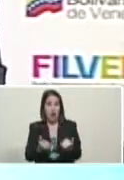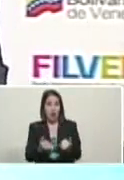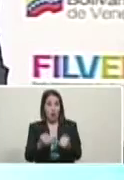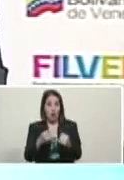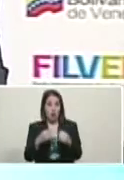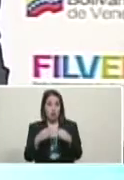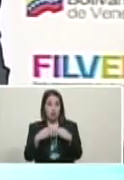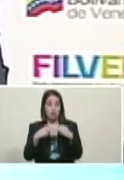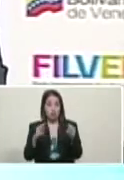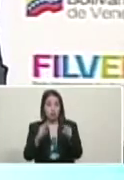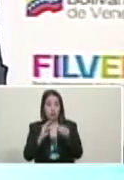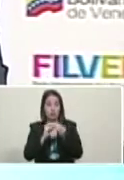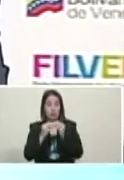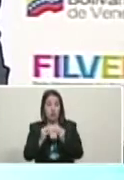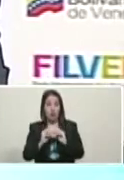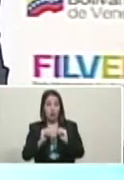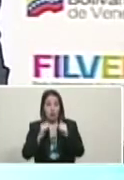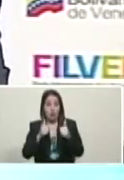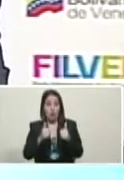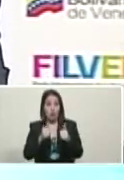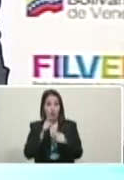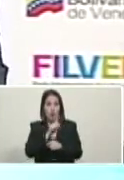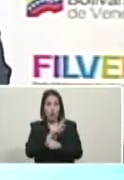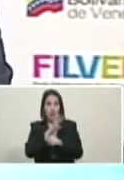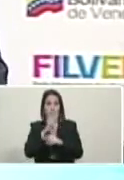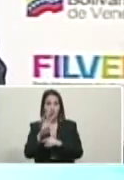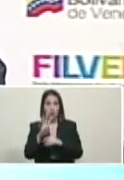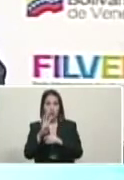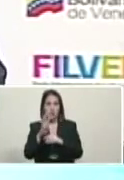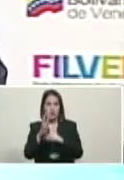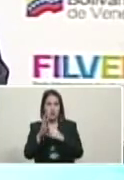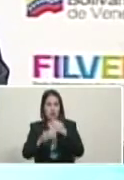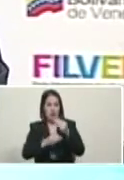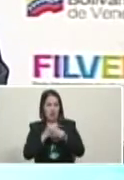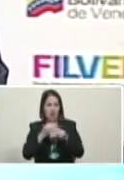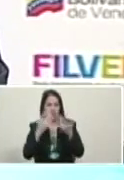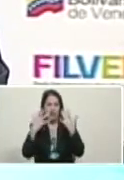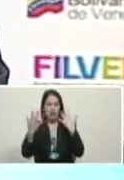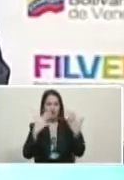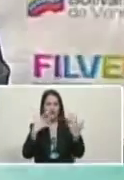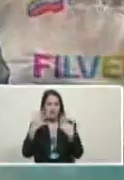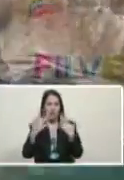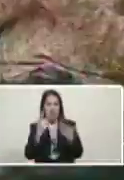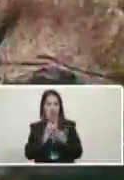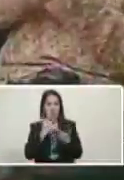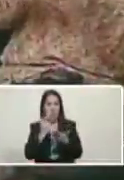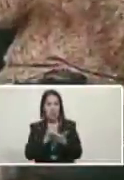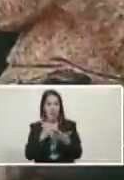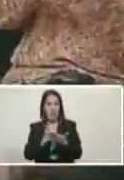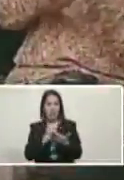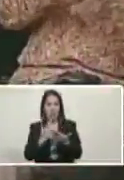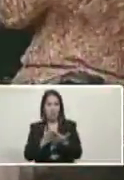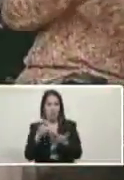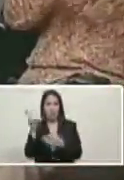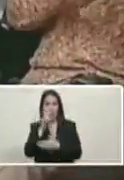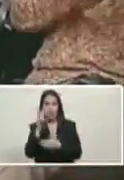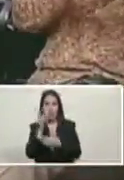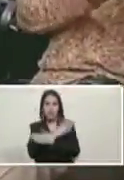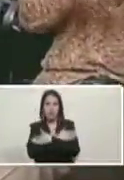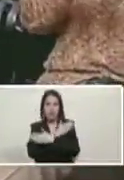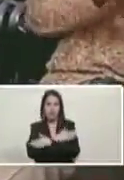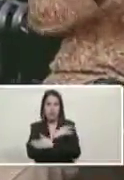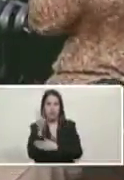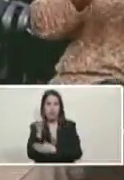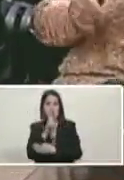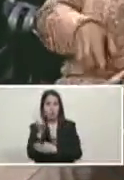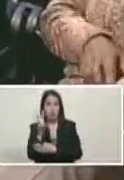oficialmente instalado e inaugurada la 14 edición de la Feria Internacional del Libro de Venezuela. ¡Felicidades, Venezuela!